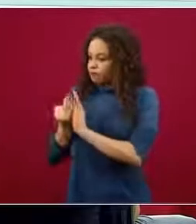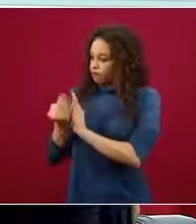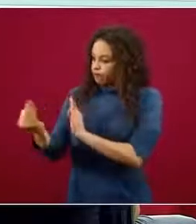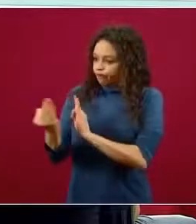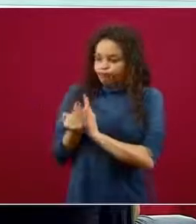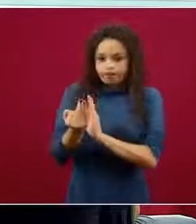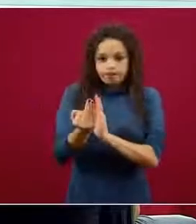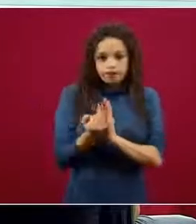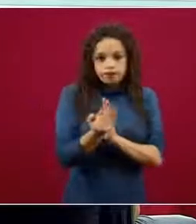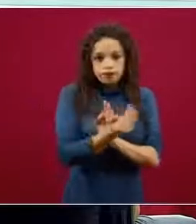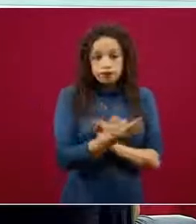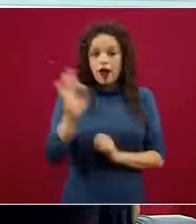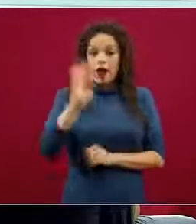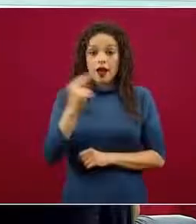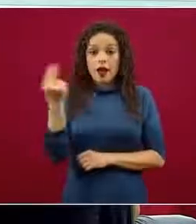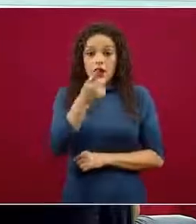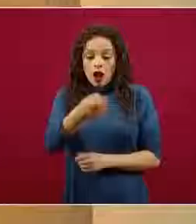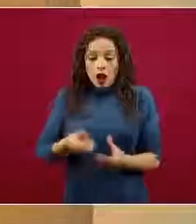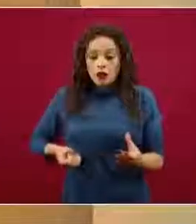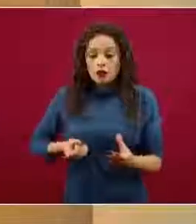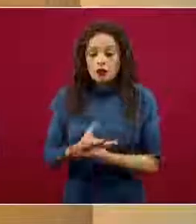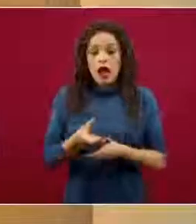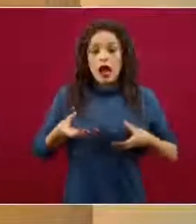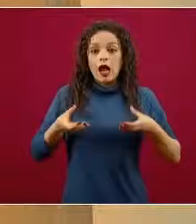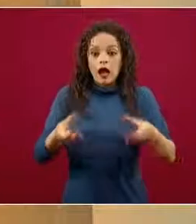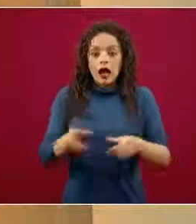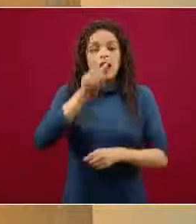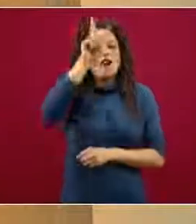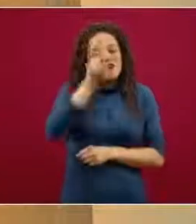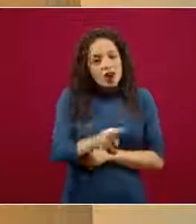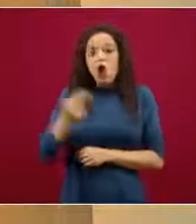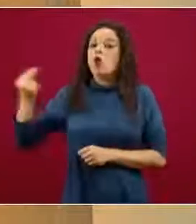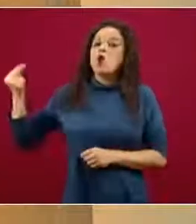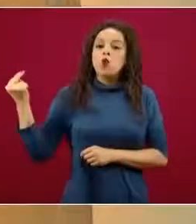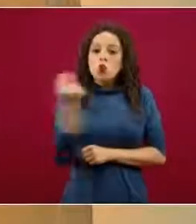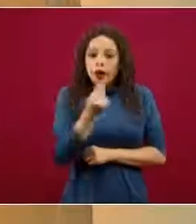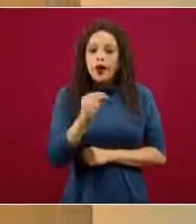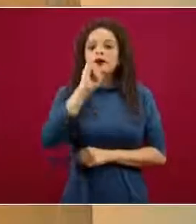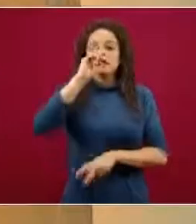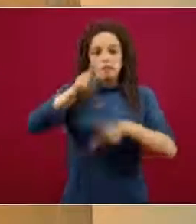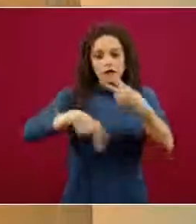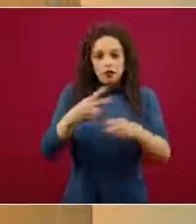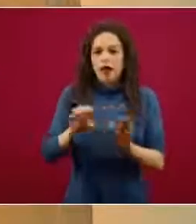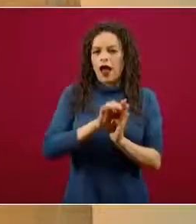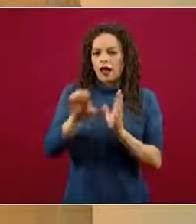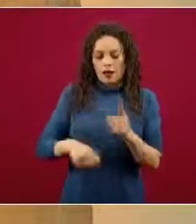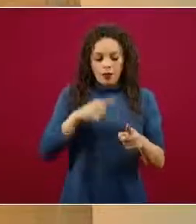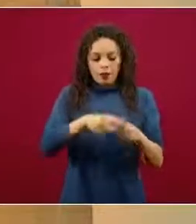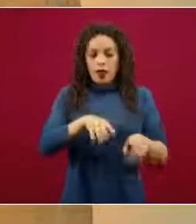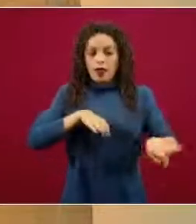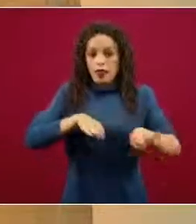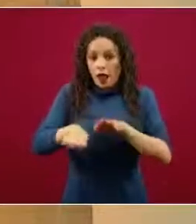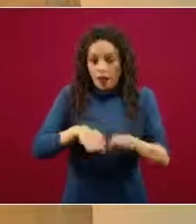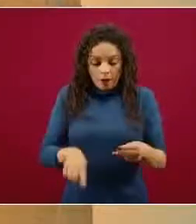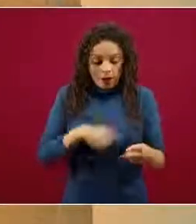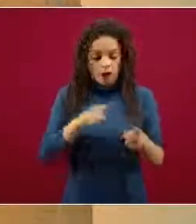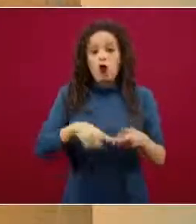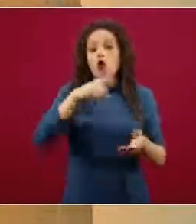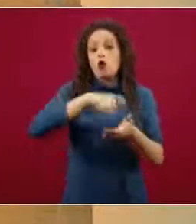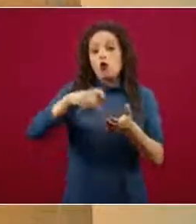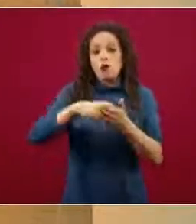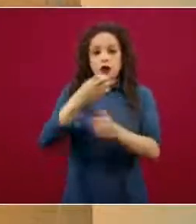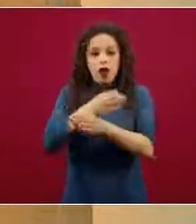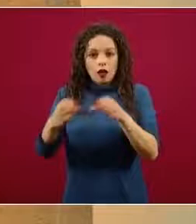que salir, que sea para algo esencial, ya sea nuestro trabajo, ya sea ir al supermercado,